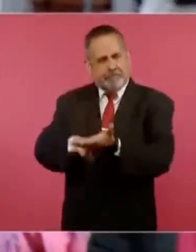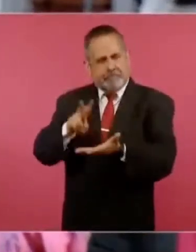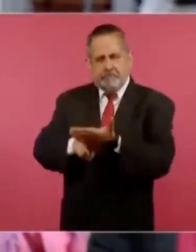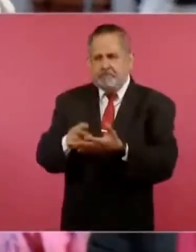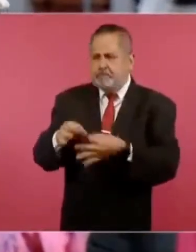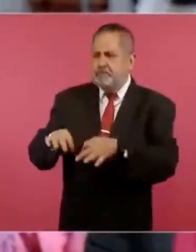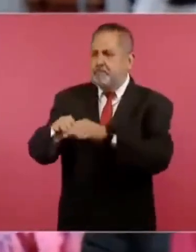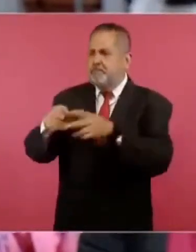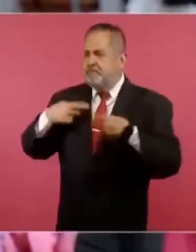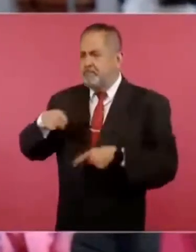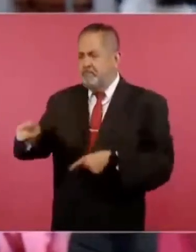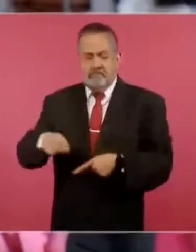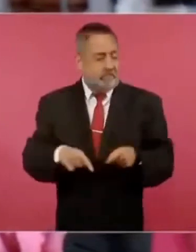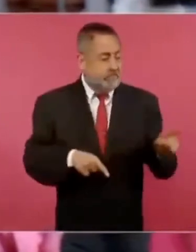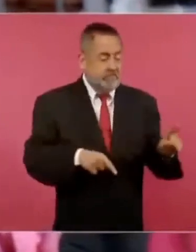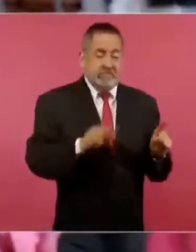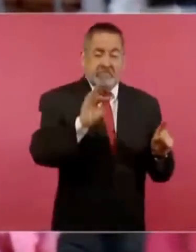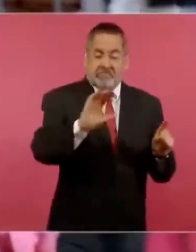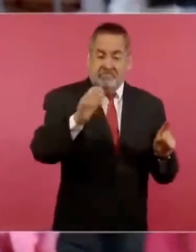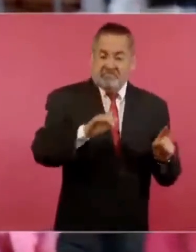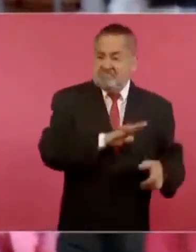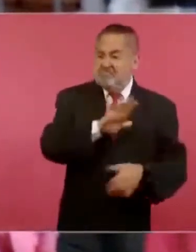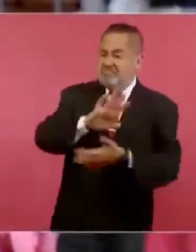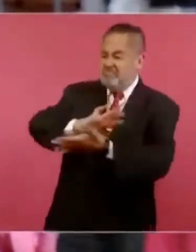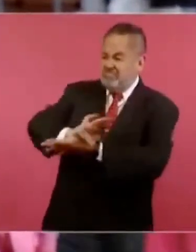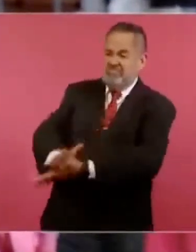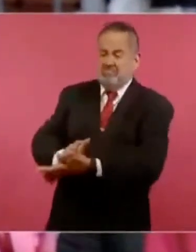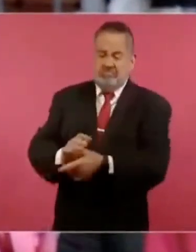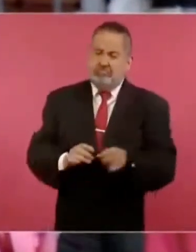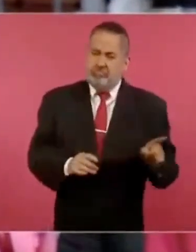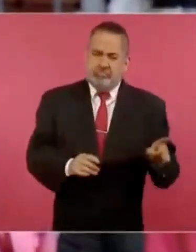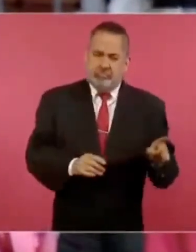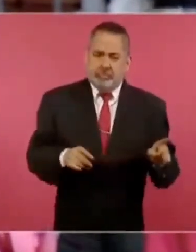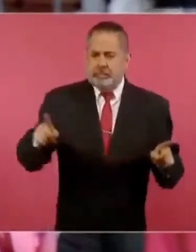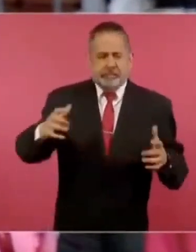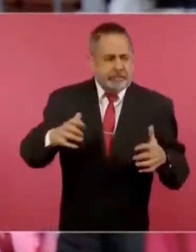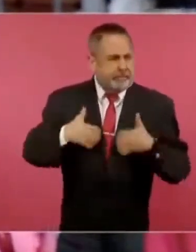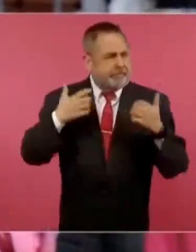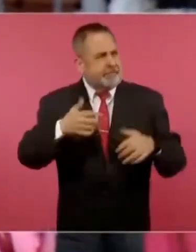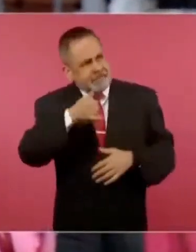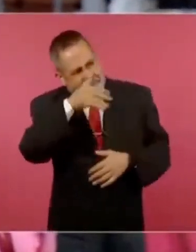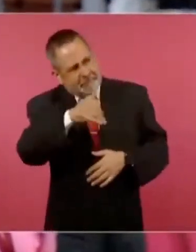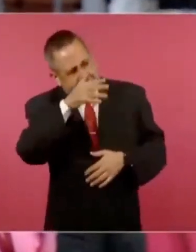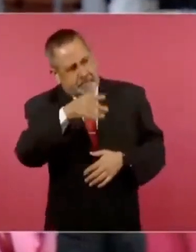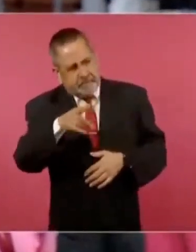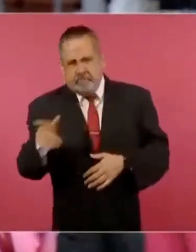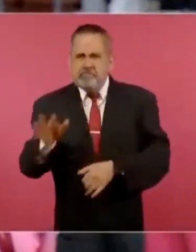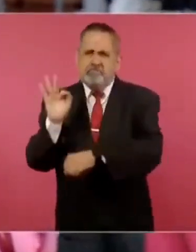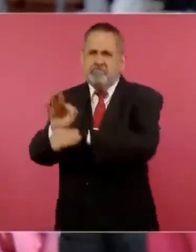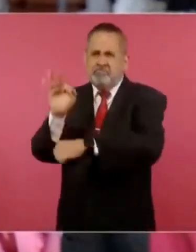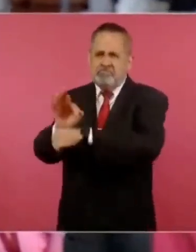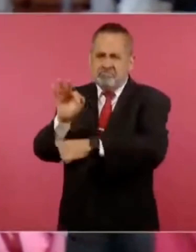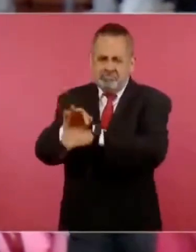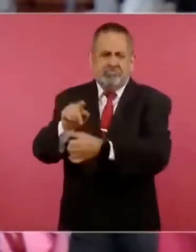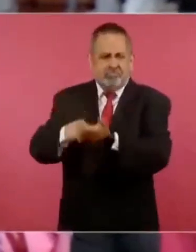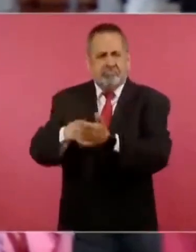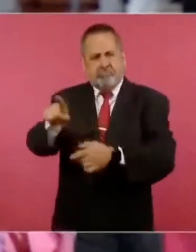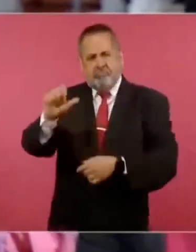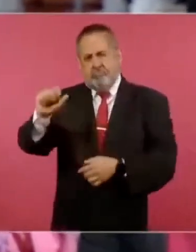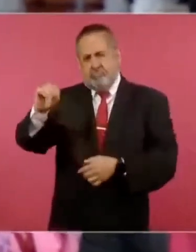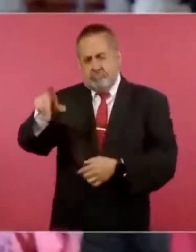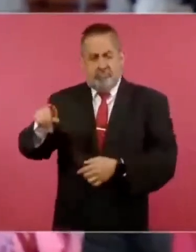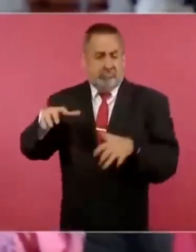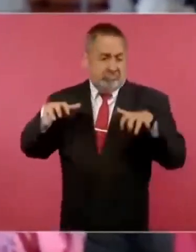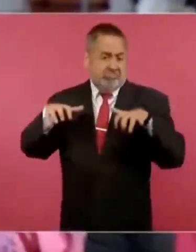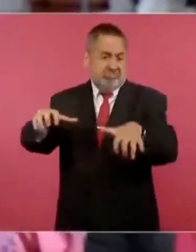pisoteó Felipe Calderón y que esa gente se manifestó permanentemente por usted. Fue un movimiento sindical